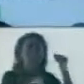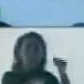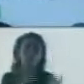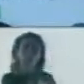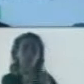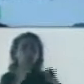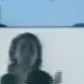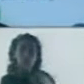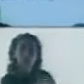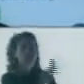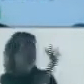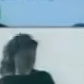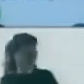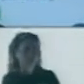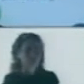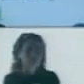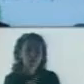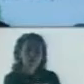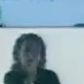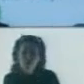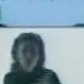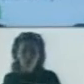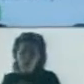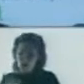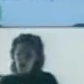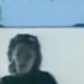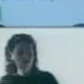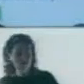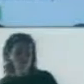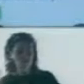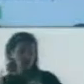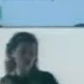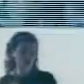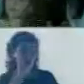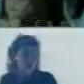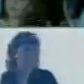tocaré y jamás he tocado un solo chavo de este pueblo, que es mi pueblo.